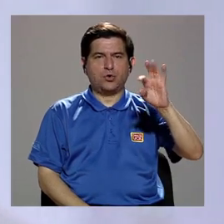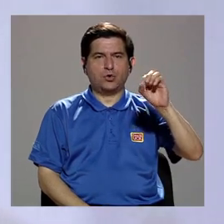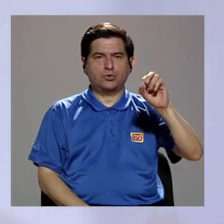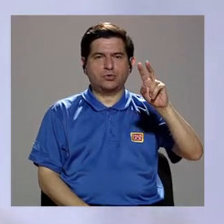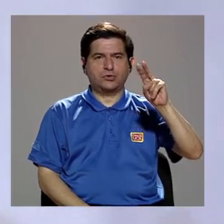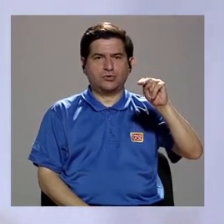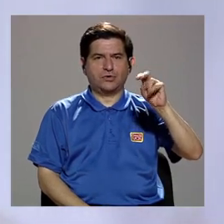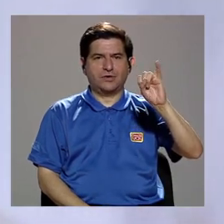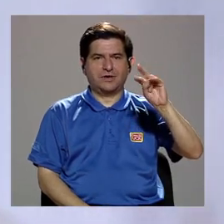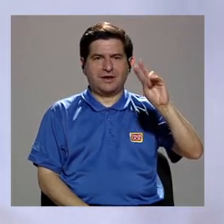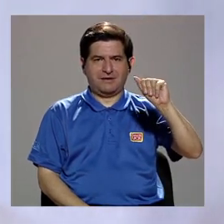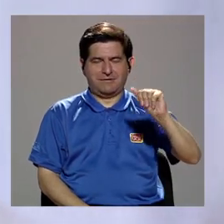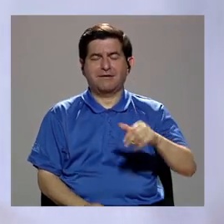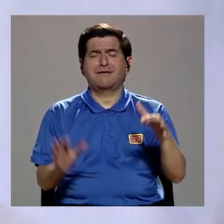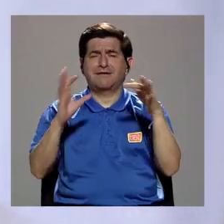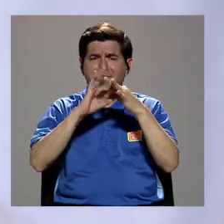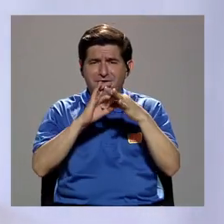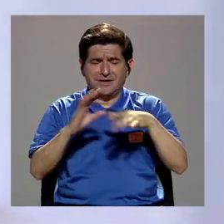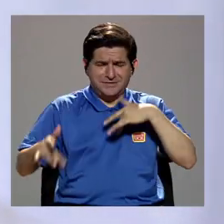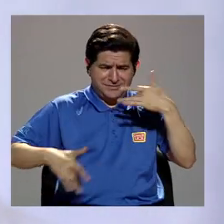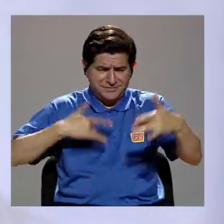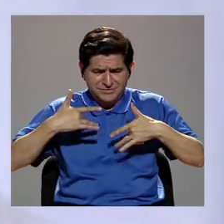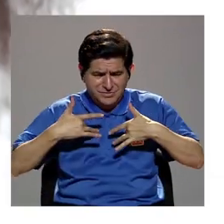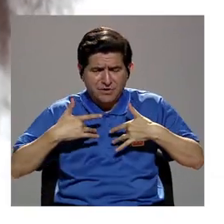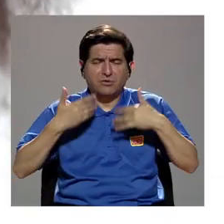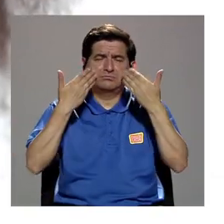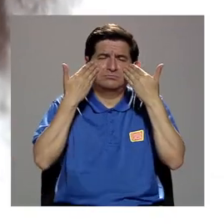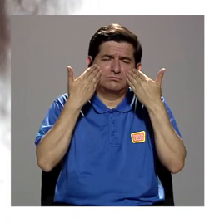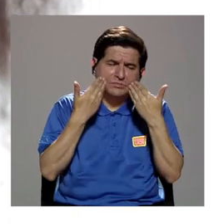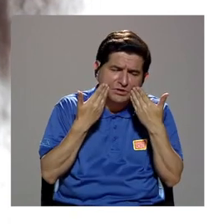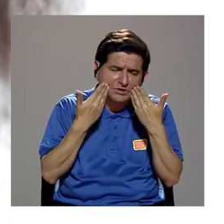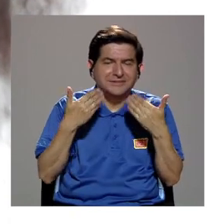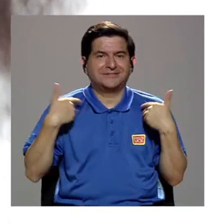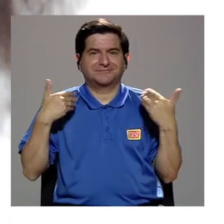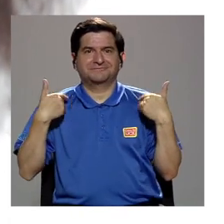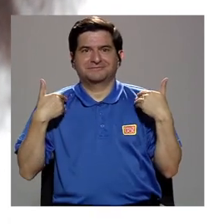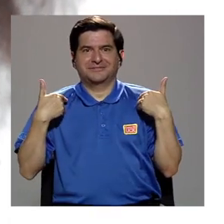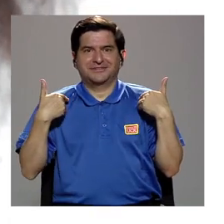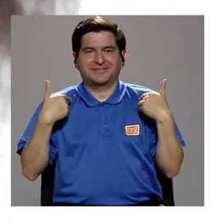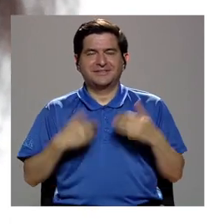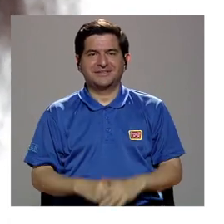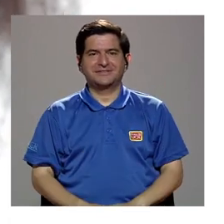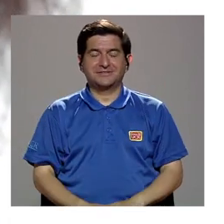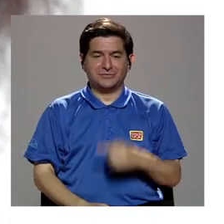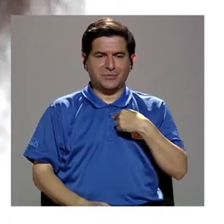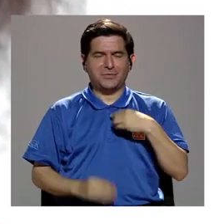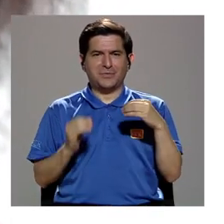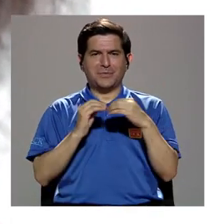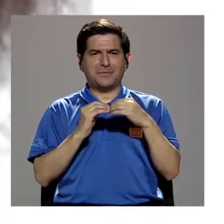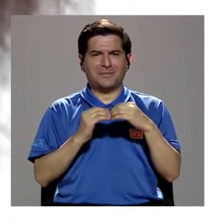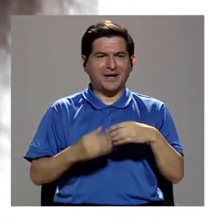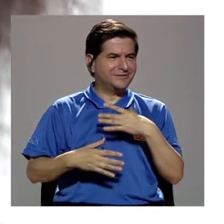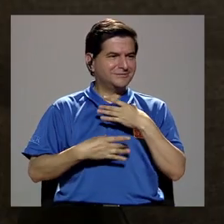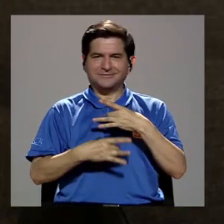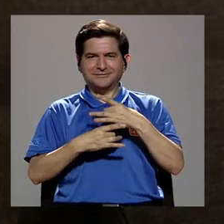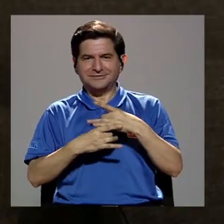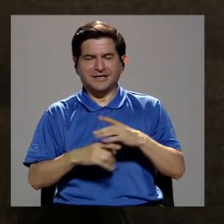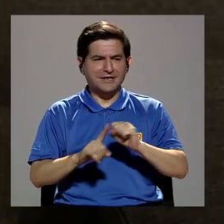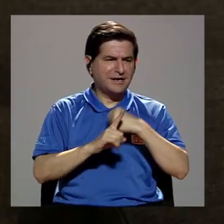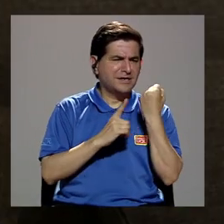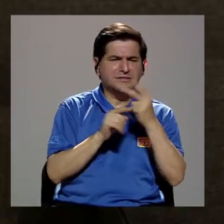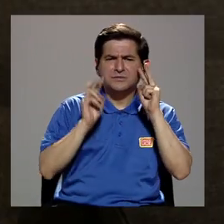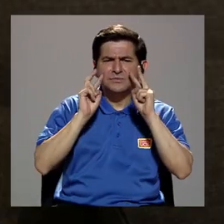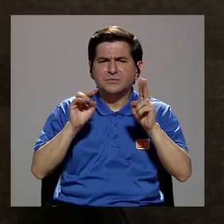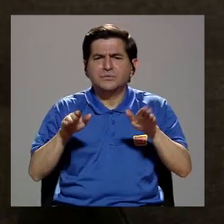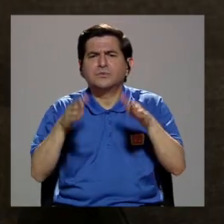Tiene que ver en el cómo nos sentimos, en el tema de la tristeza, la felicidad, el incluso cómo vemos